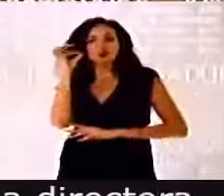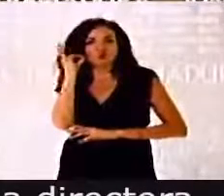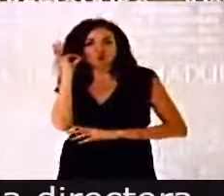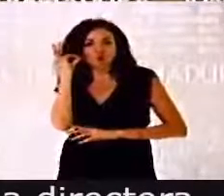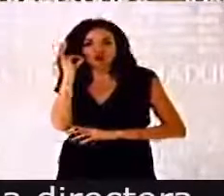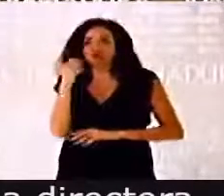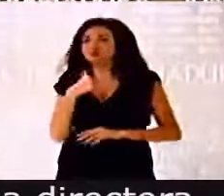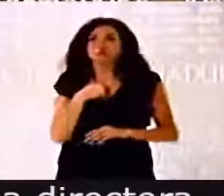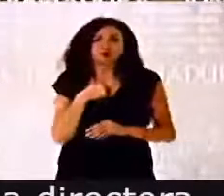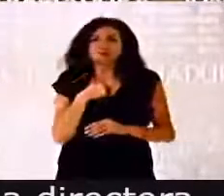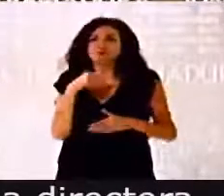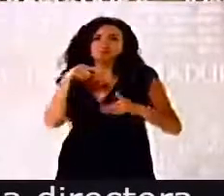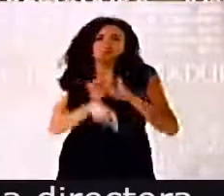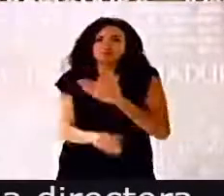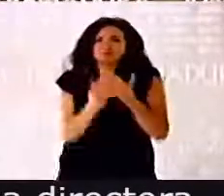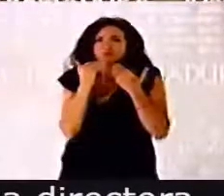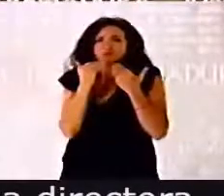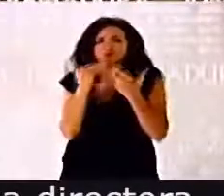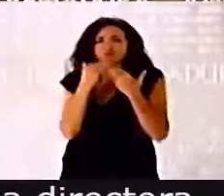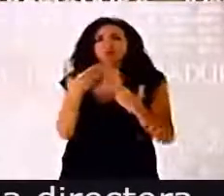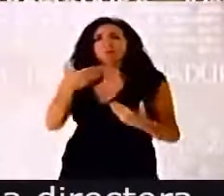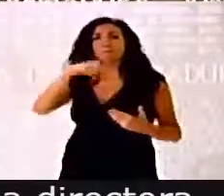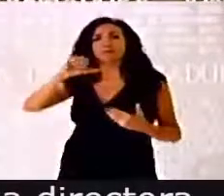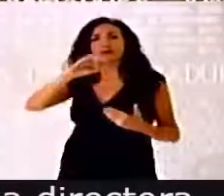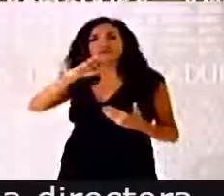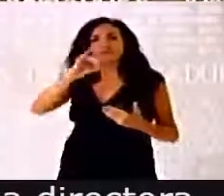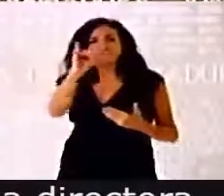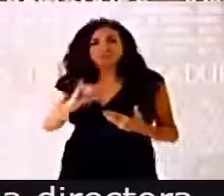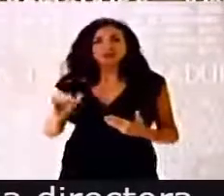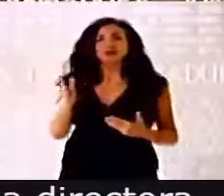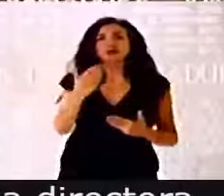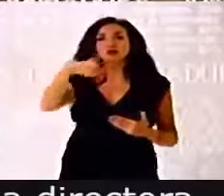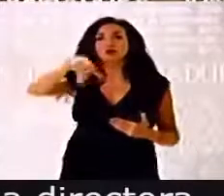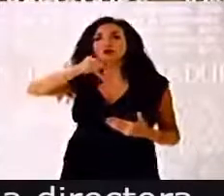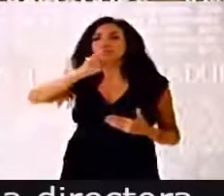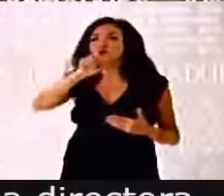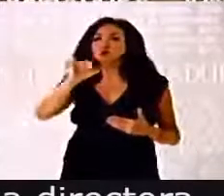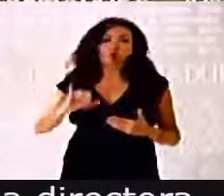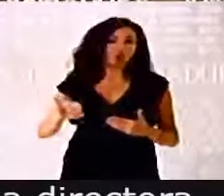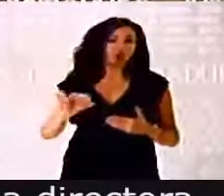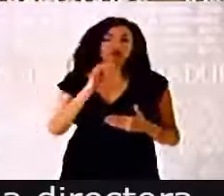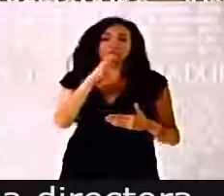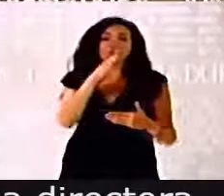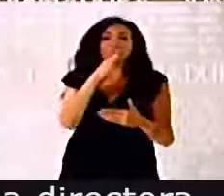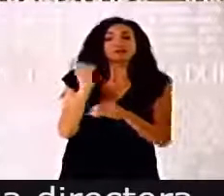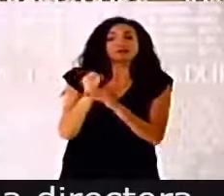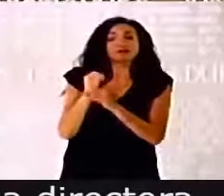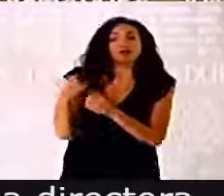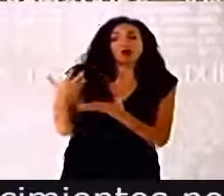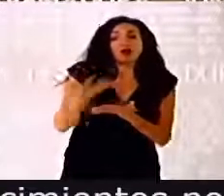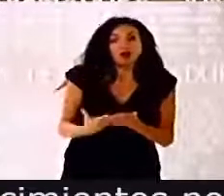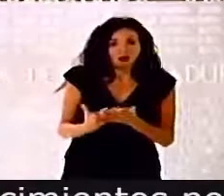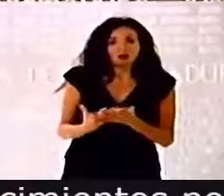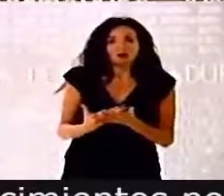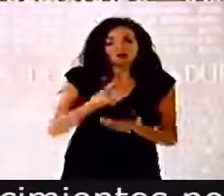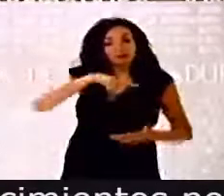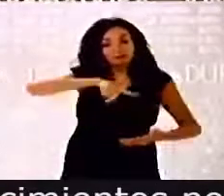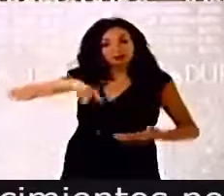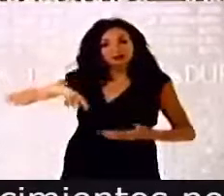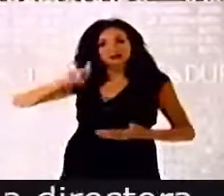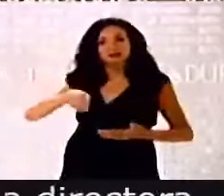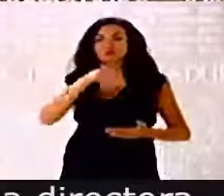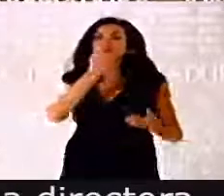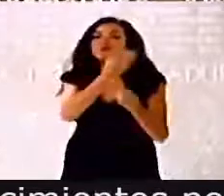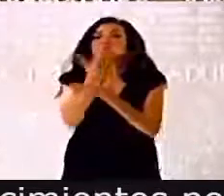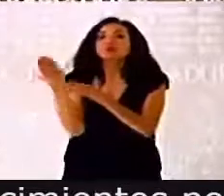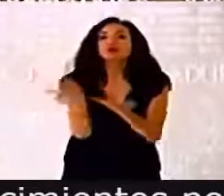profundo agradecimiento a Beatriz Muñoz por su trabajo hasta este tiempo, en estos meses, y la bienvenida y la gratitud